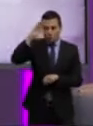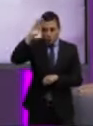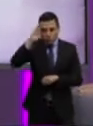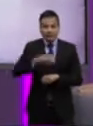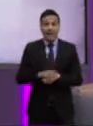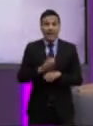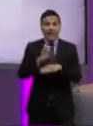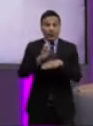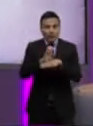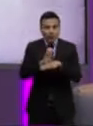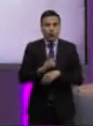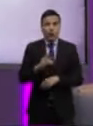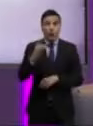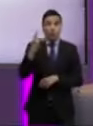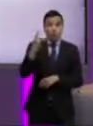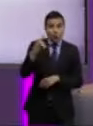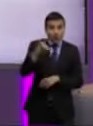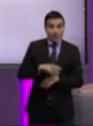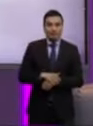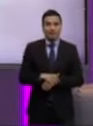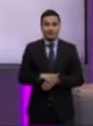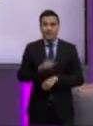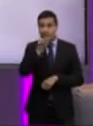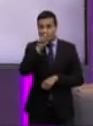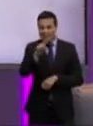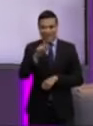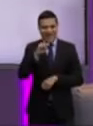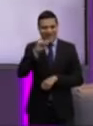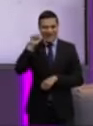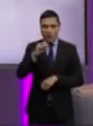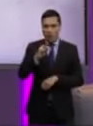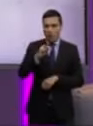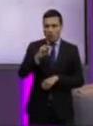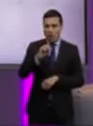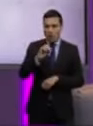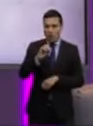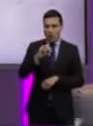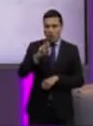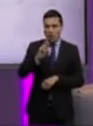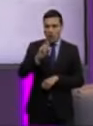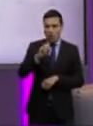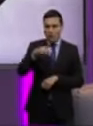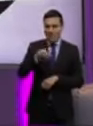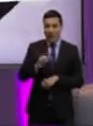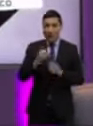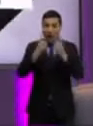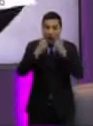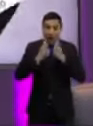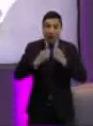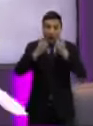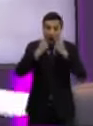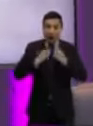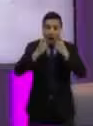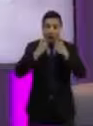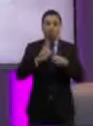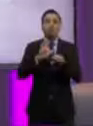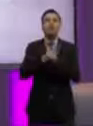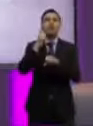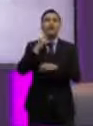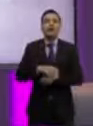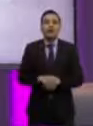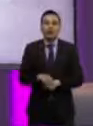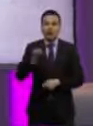Ecuador y acabó con Fernández Noroña ayer que lo vimos llore y llore. Porque López en el fondo es un traidor que